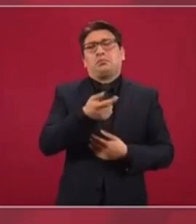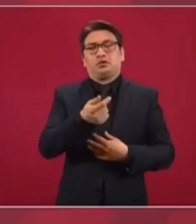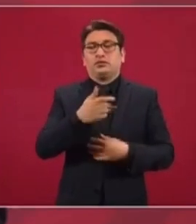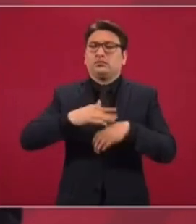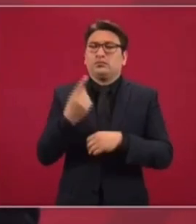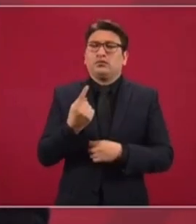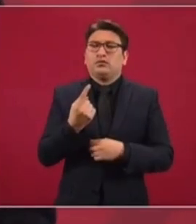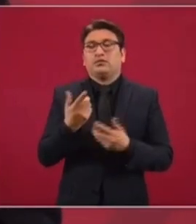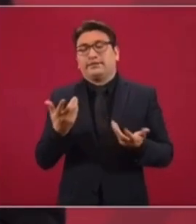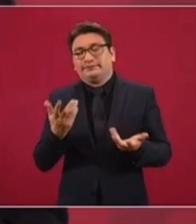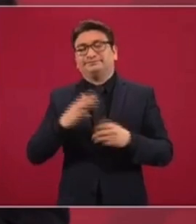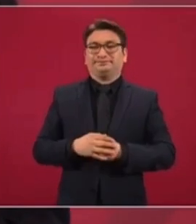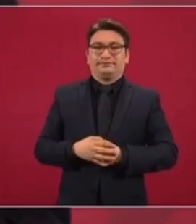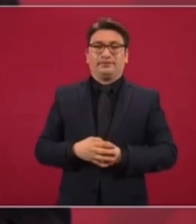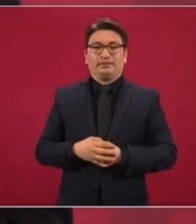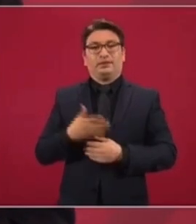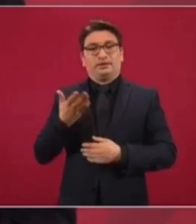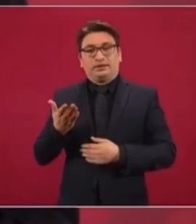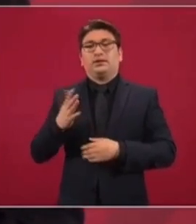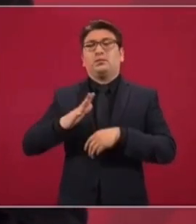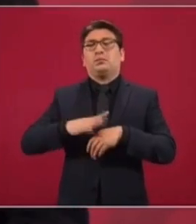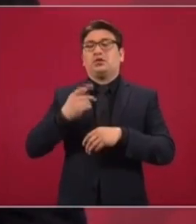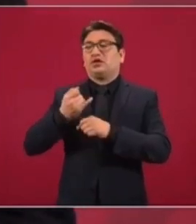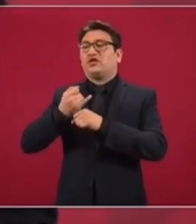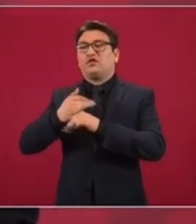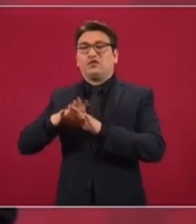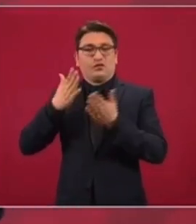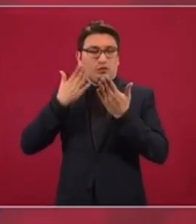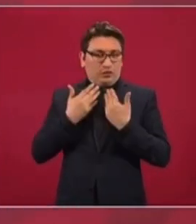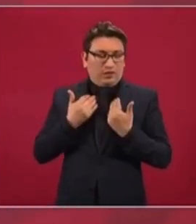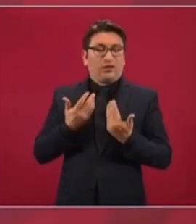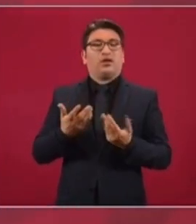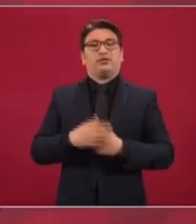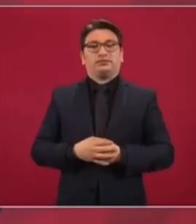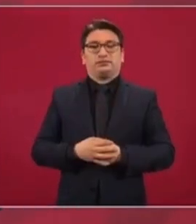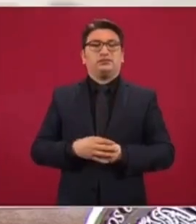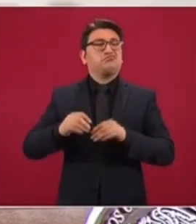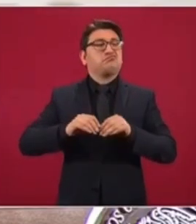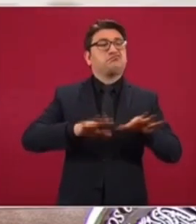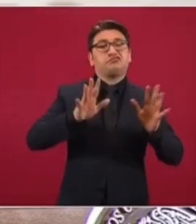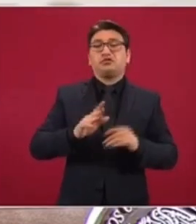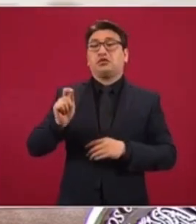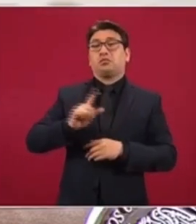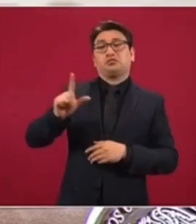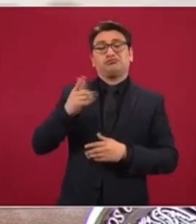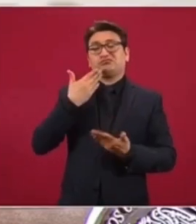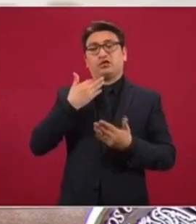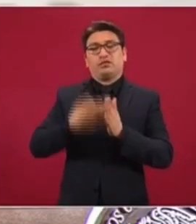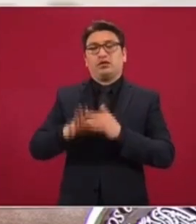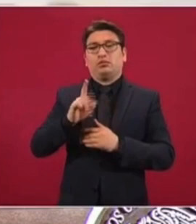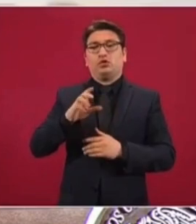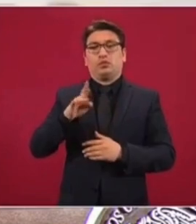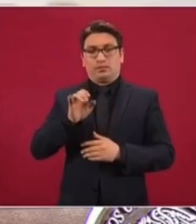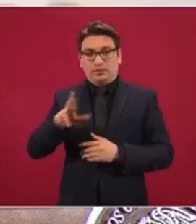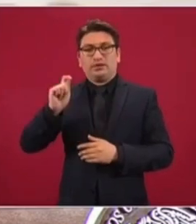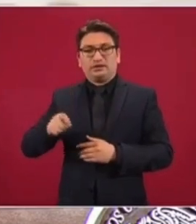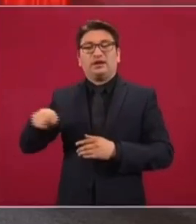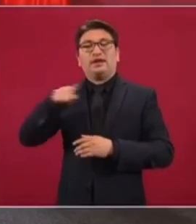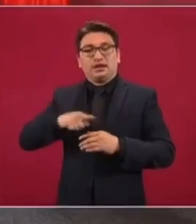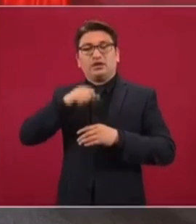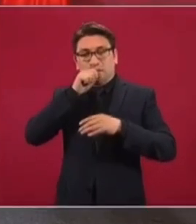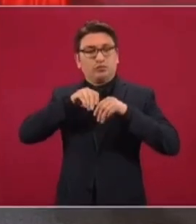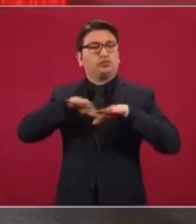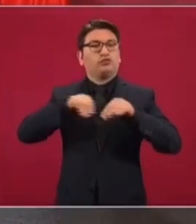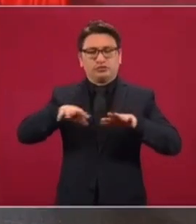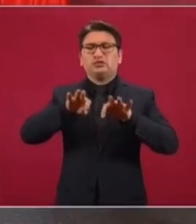lo hacen? Bueno, por desinformación, por falta de profesionalismo. Bloomberg es una agencia de noticias